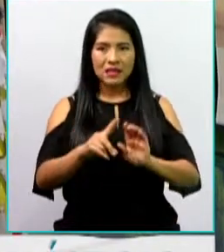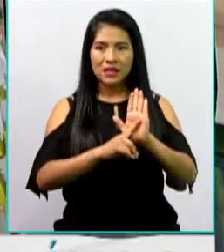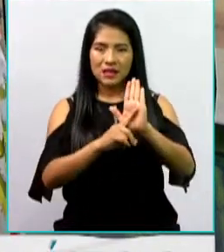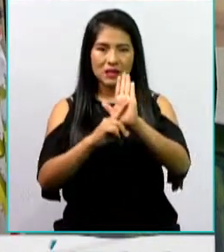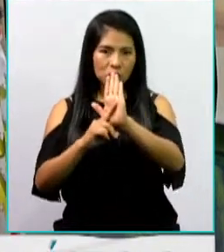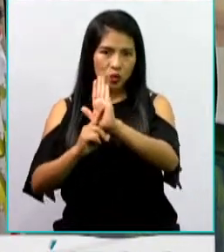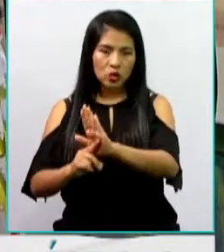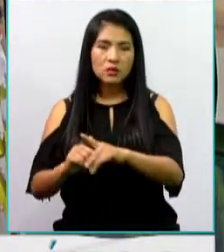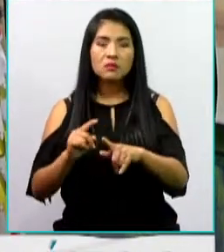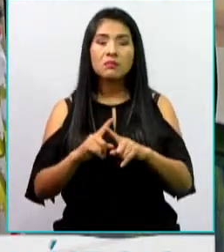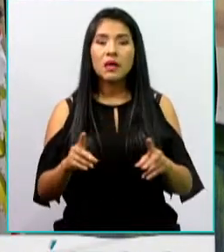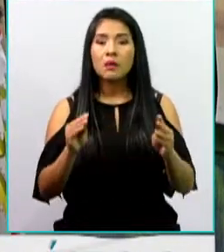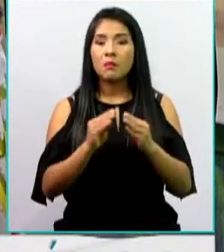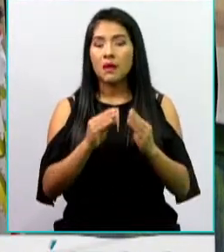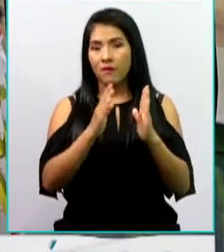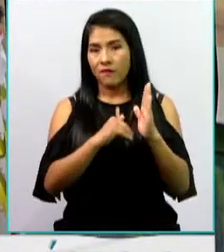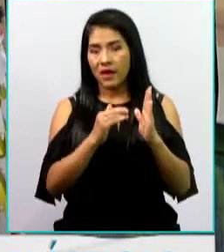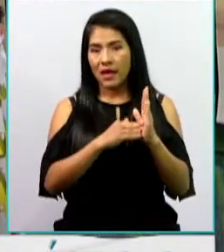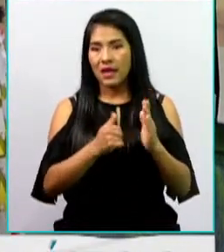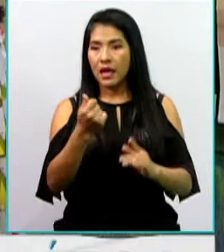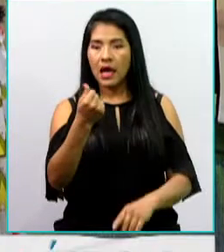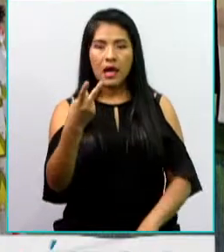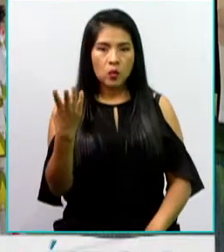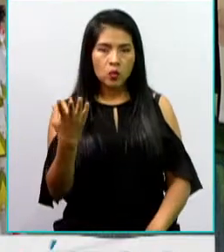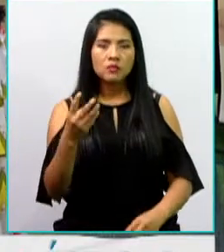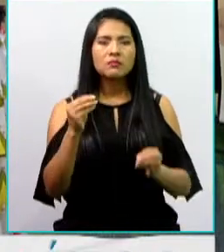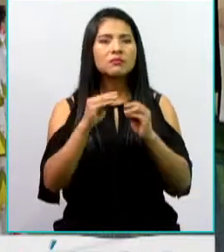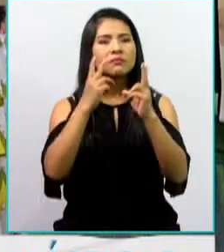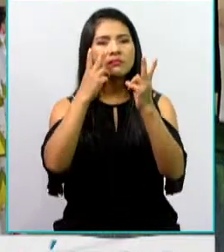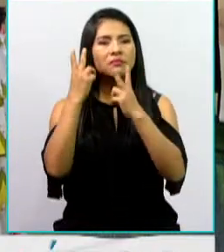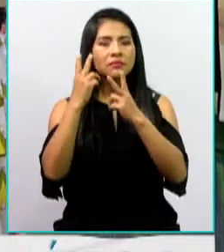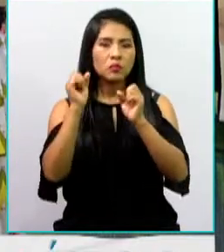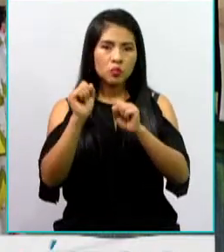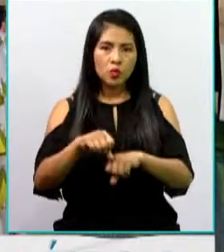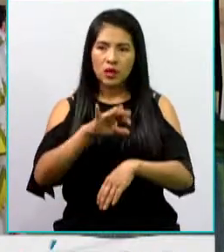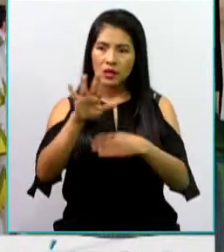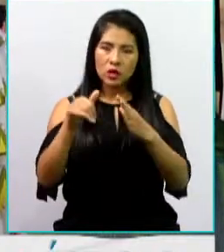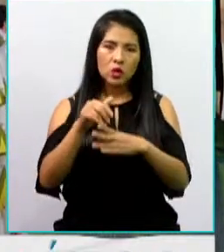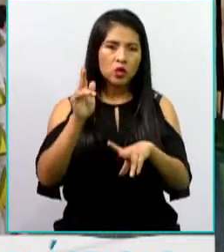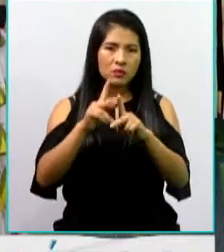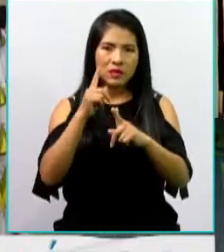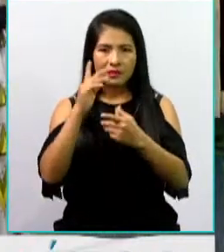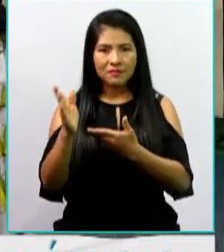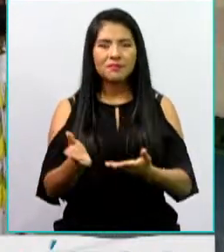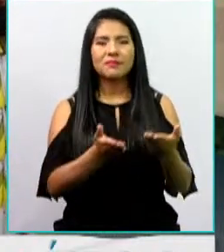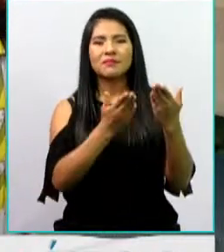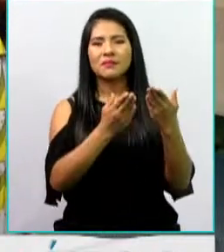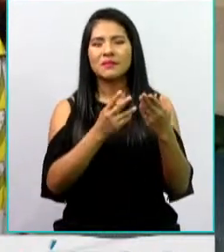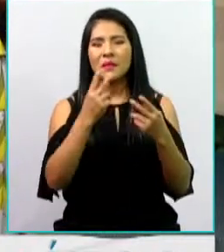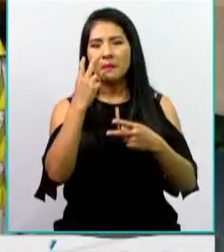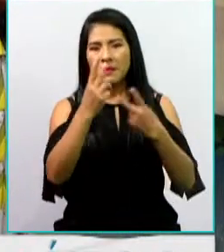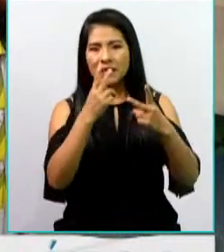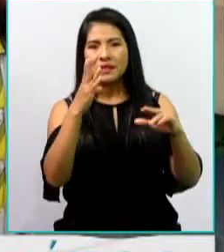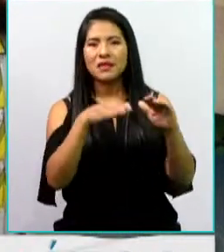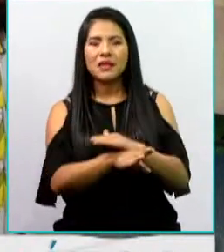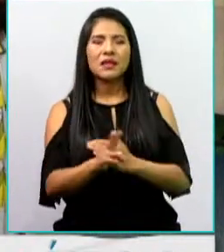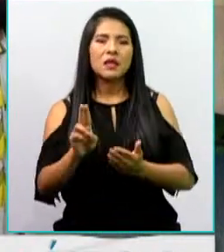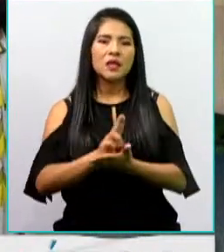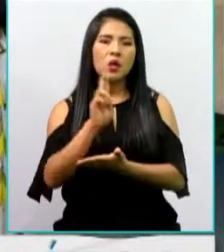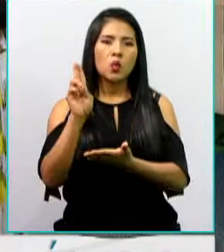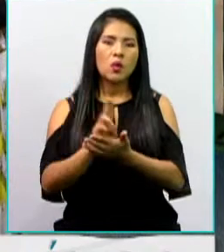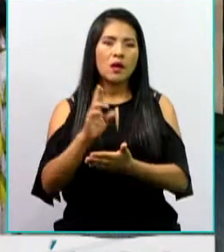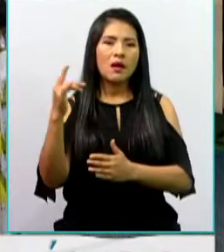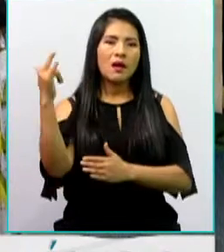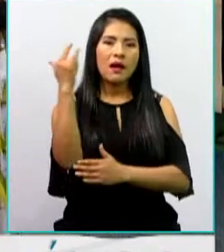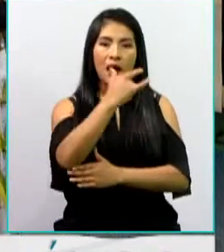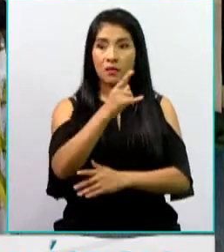que pueda ir a la UPEA a ver toda esa exposición de cuadros maravillosos que tienes para que la gente vaya y los vea en vivo y en directo. Y los compre.